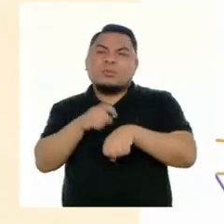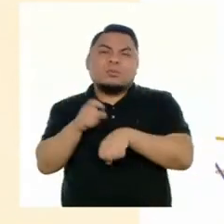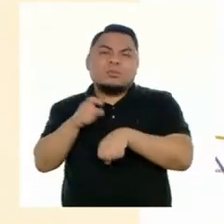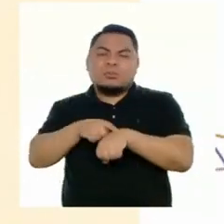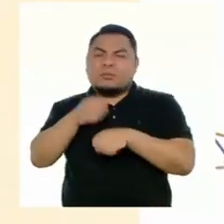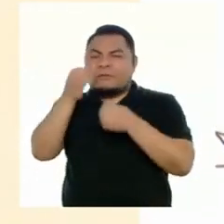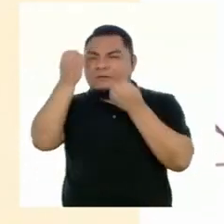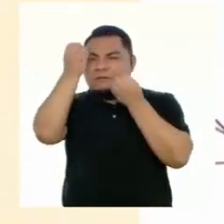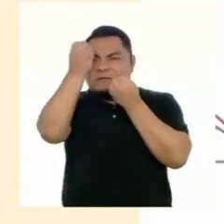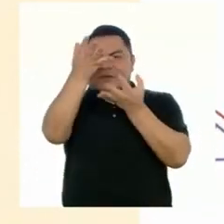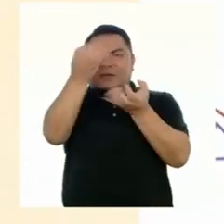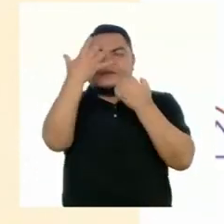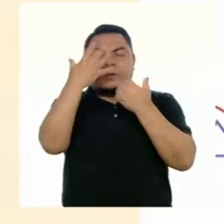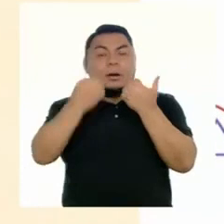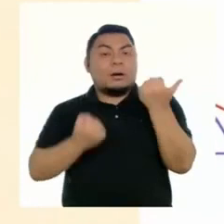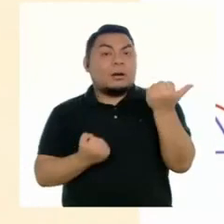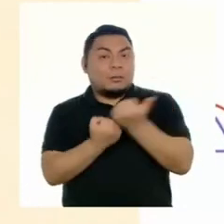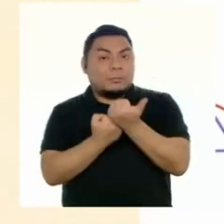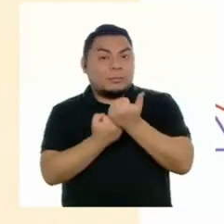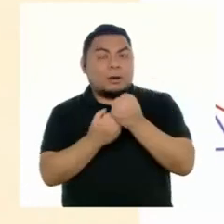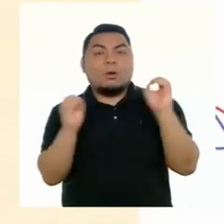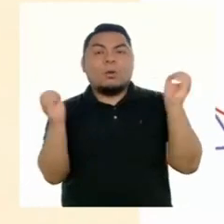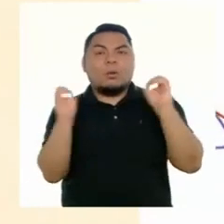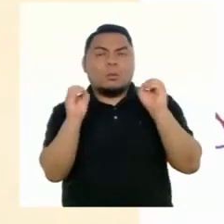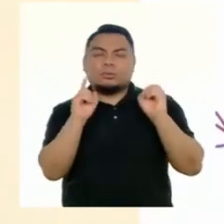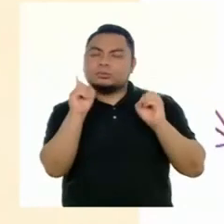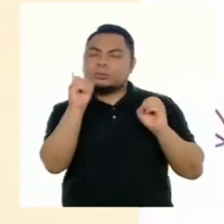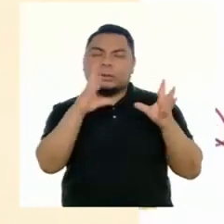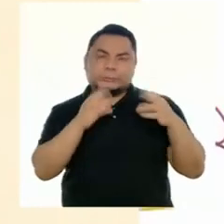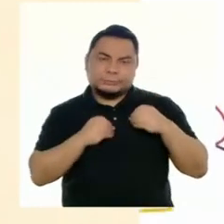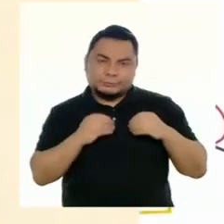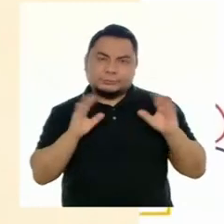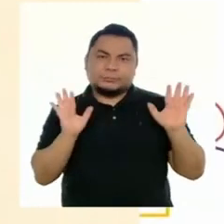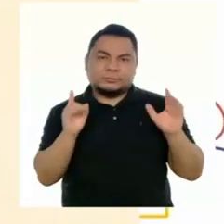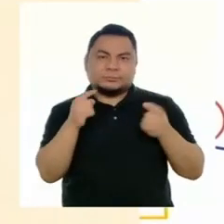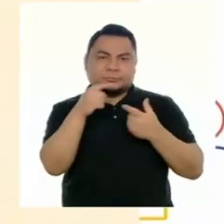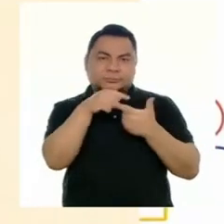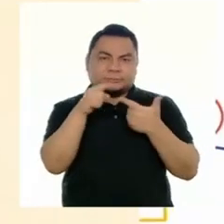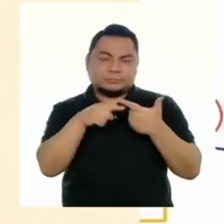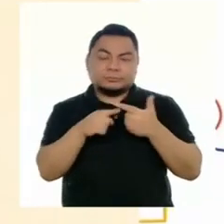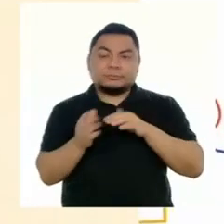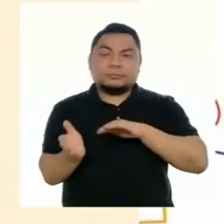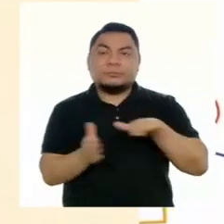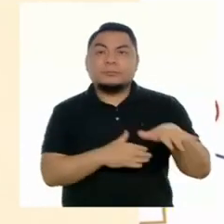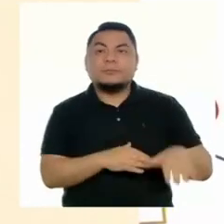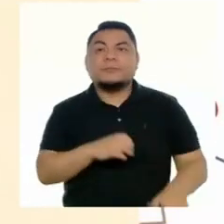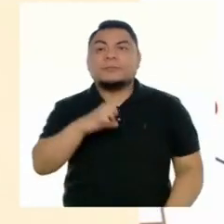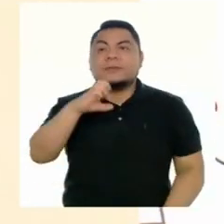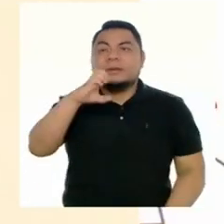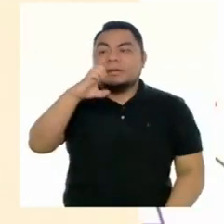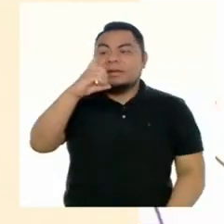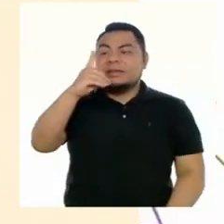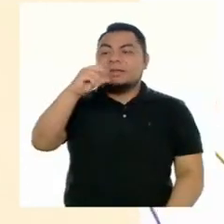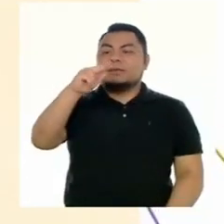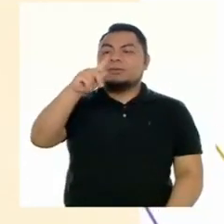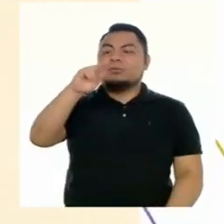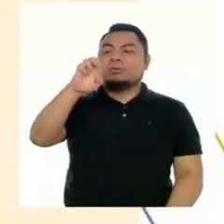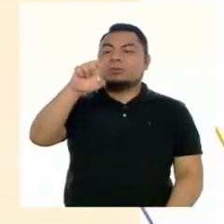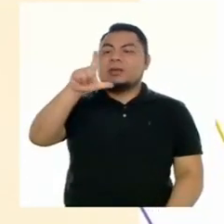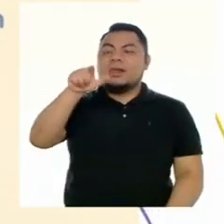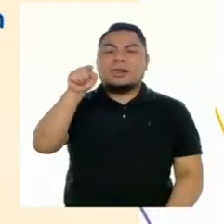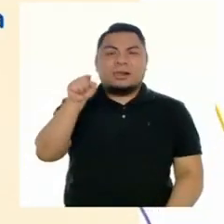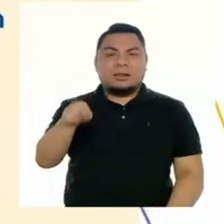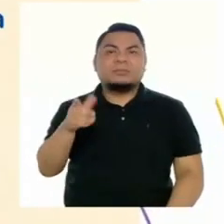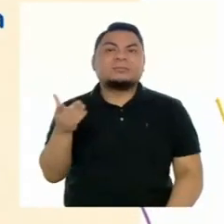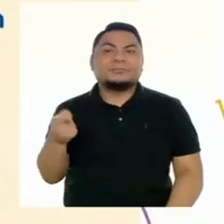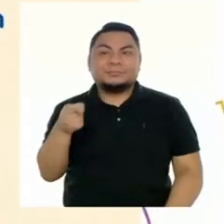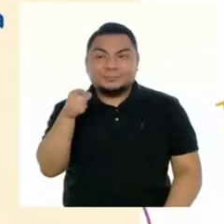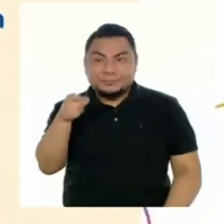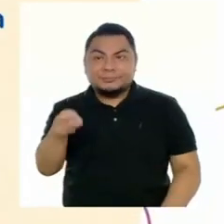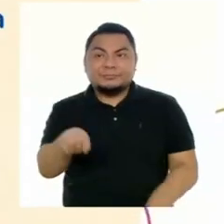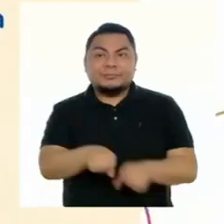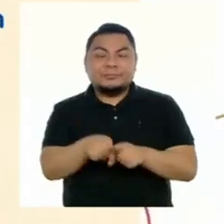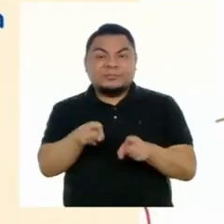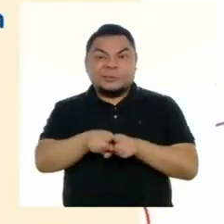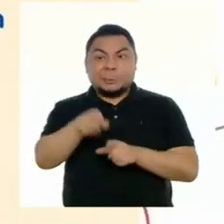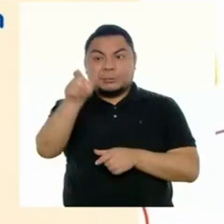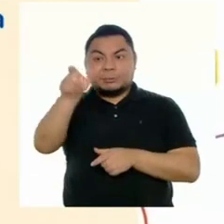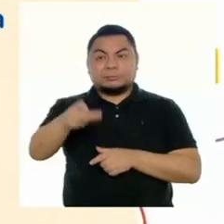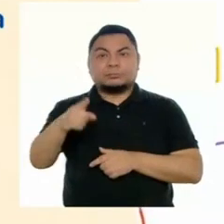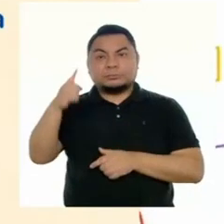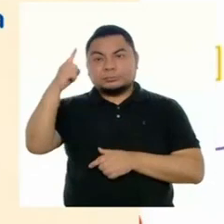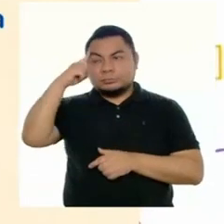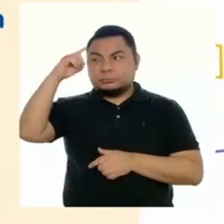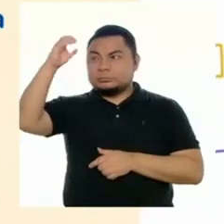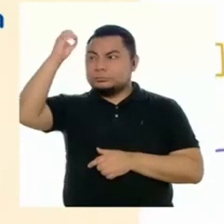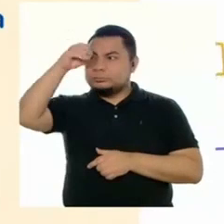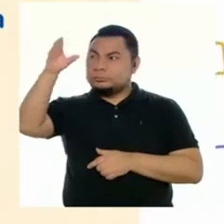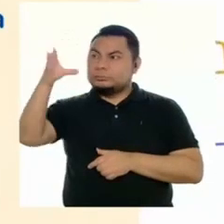para manifestar su apoyo o rechazo. La editorial. Así como las personas tienen su propia visión de los